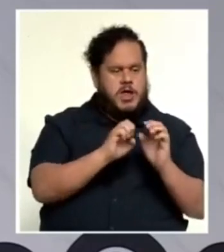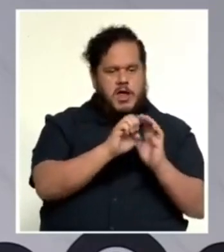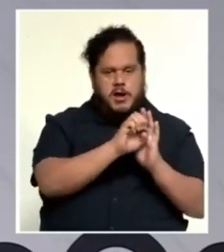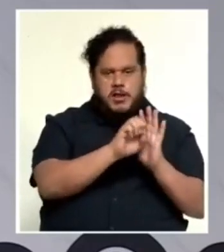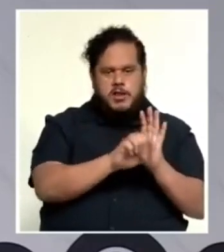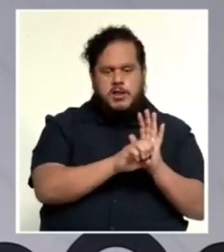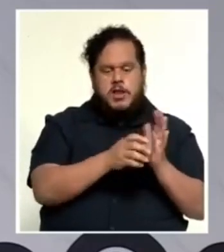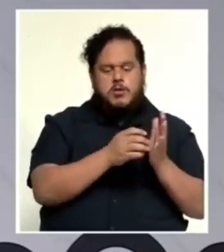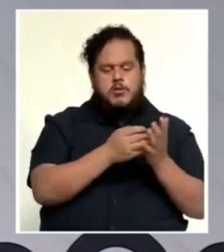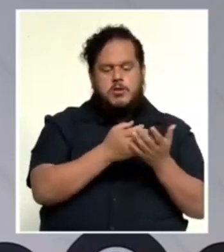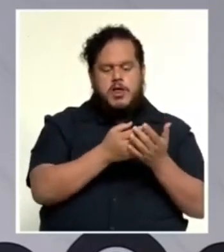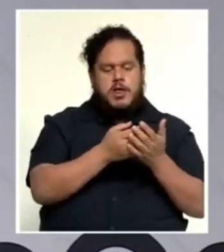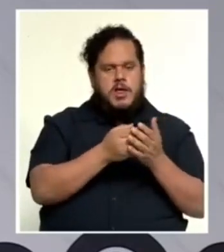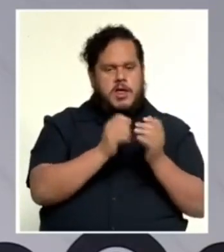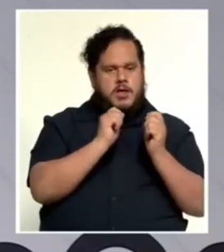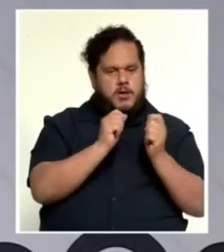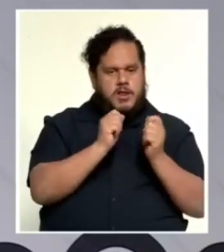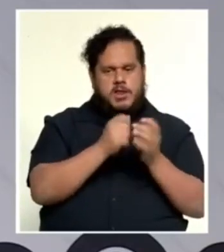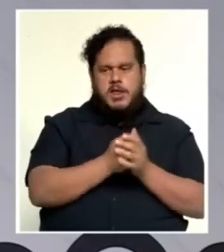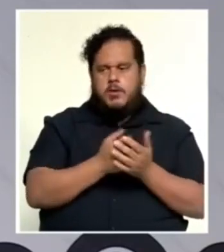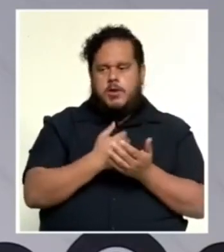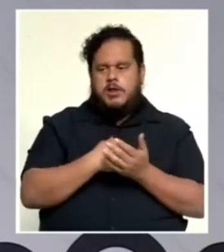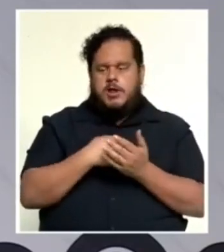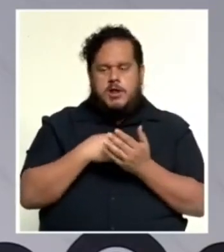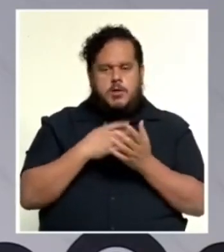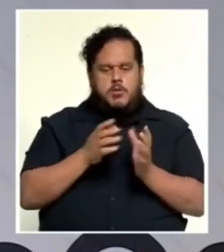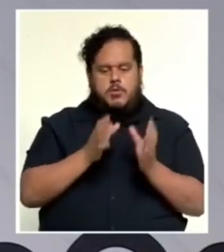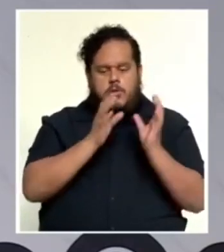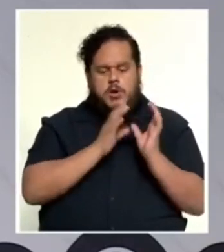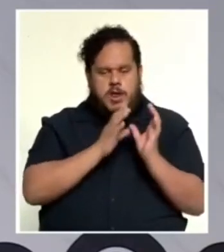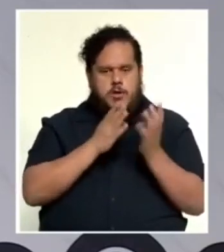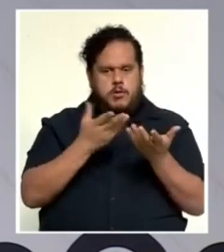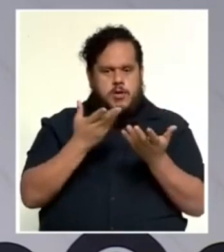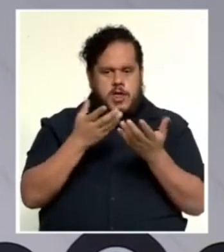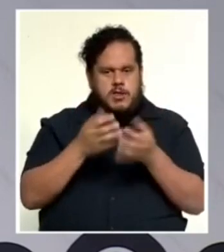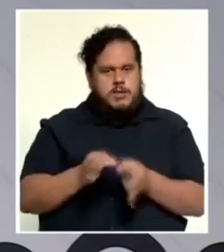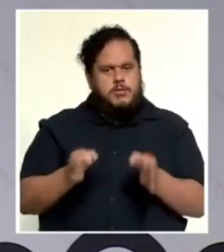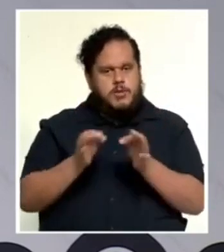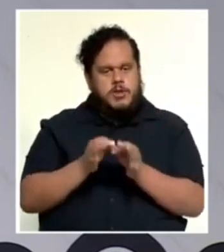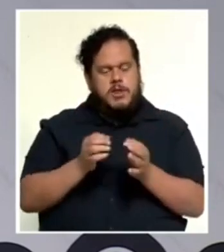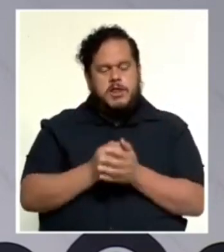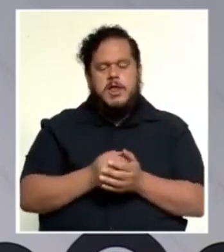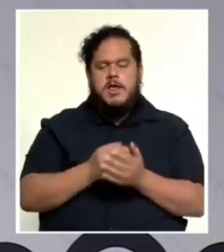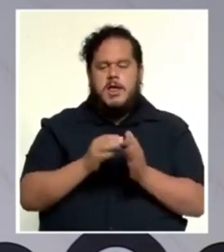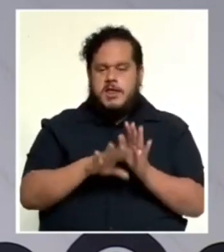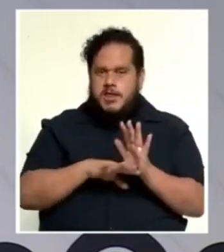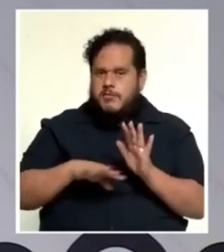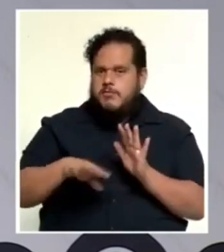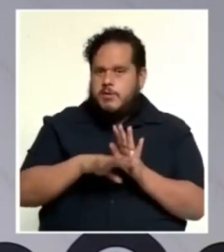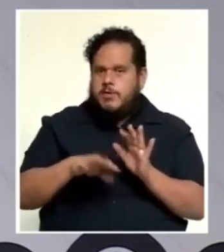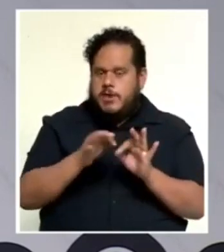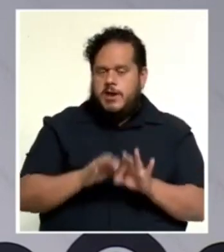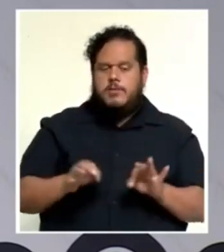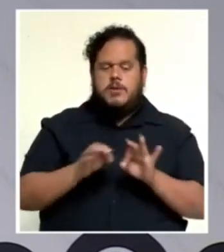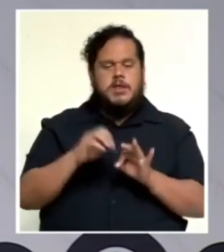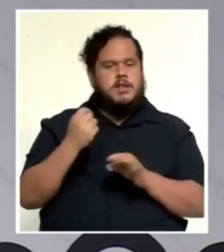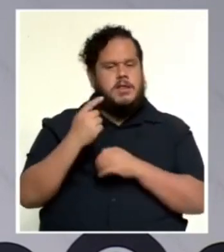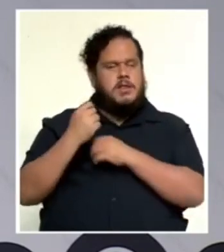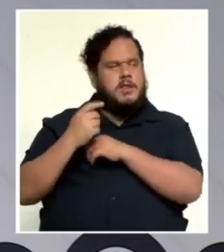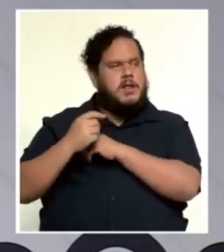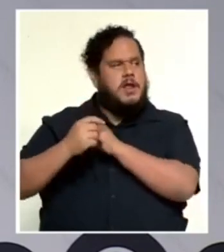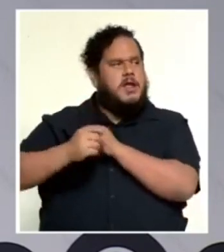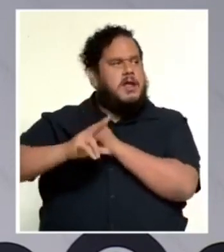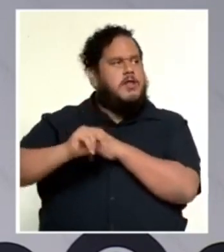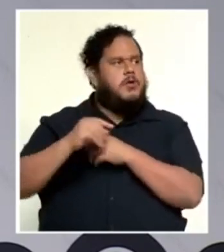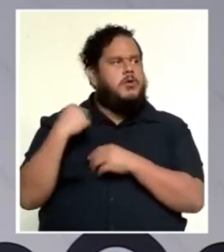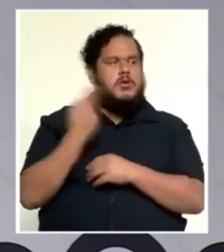geográficas, también tienen un peso mayor, un peso menor, y eso es fundamental. Entender que no necesariamente pues lo que